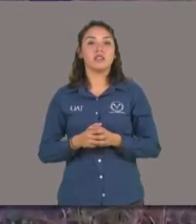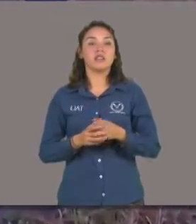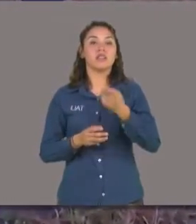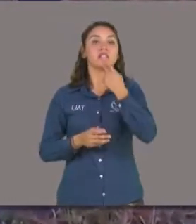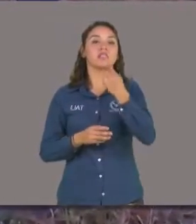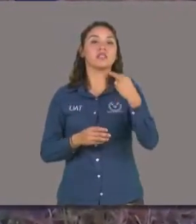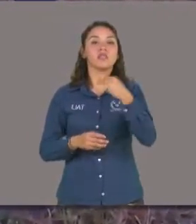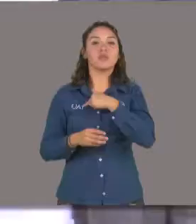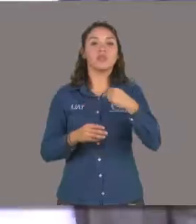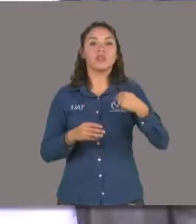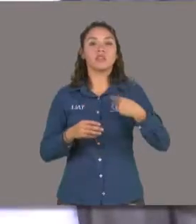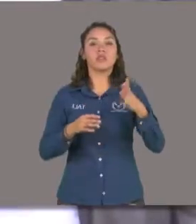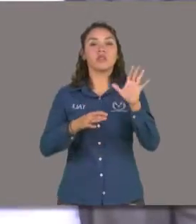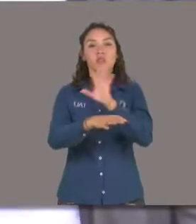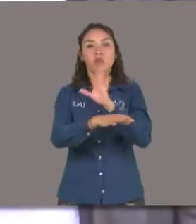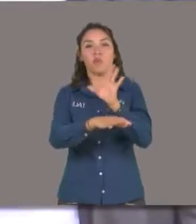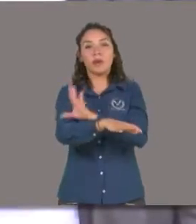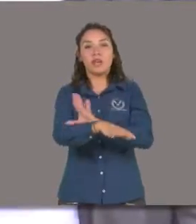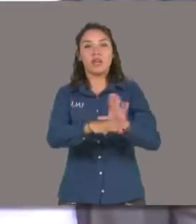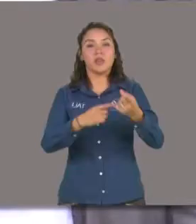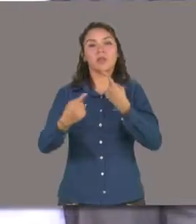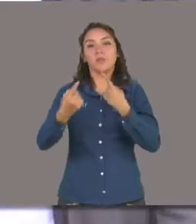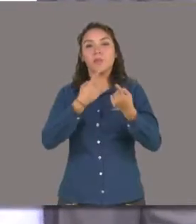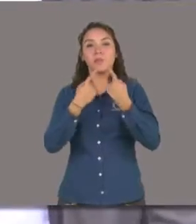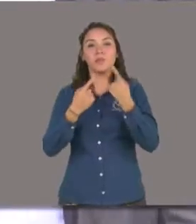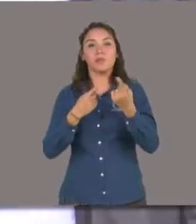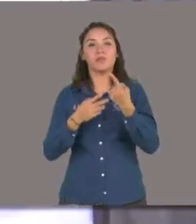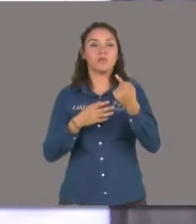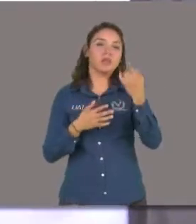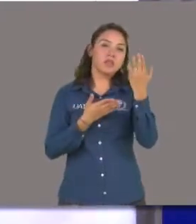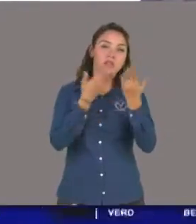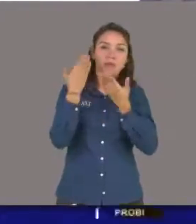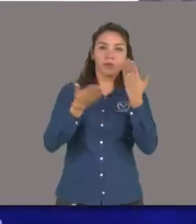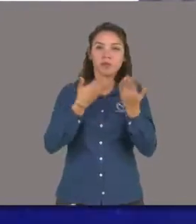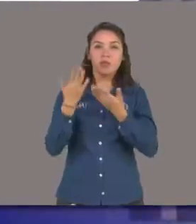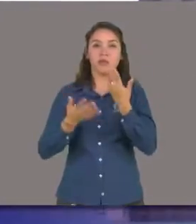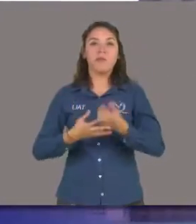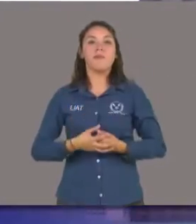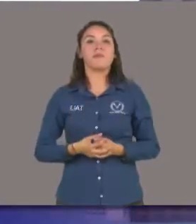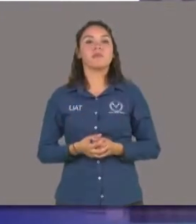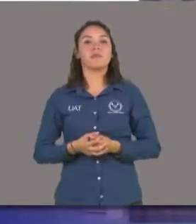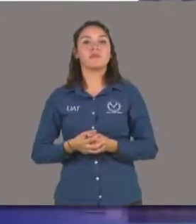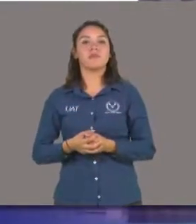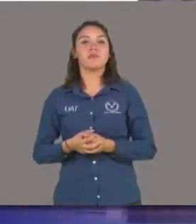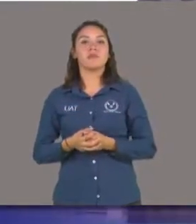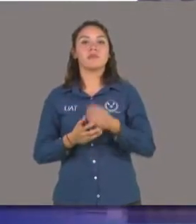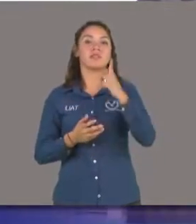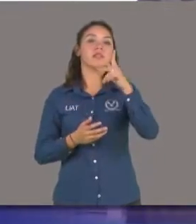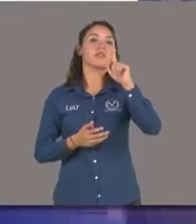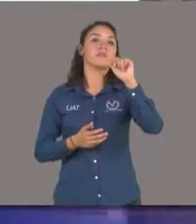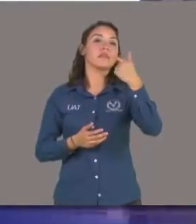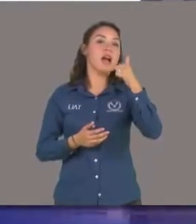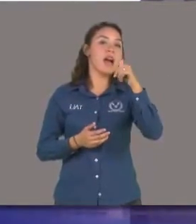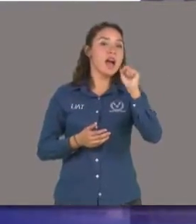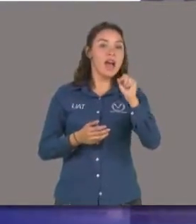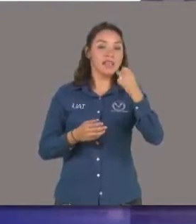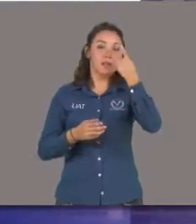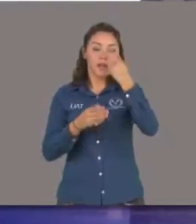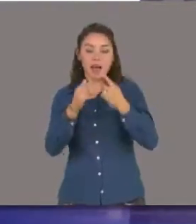10 años colaborando en nuestra universidad. Él con su colaborador, Sergey,